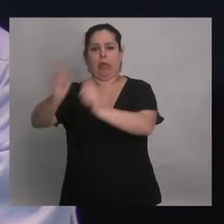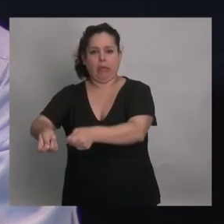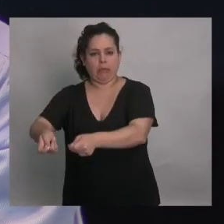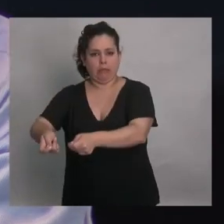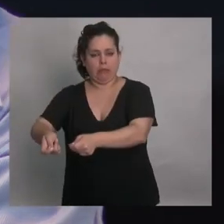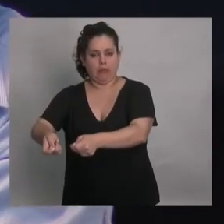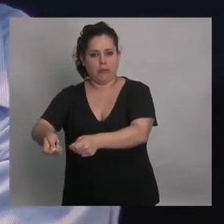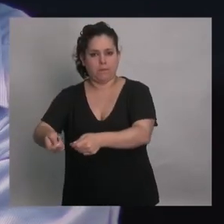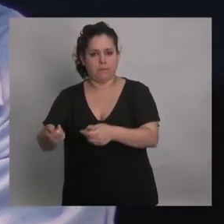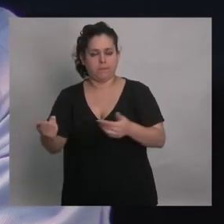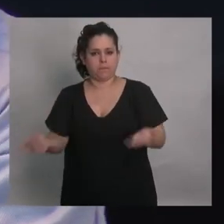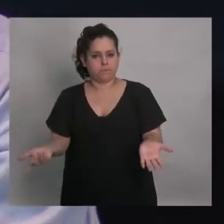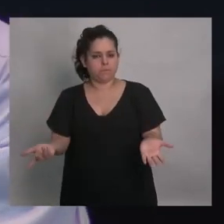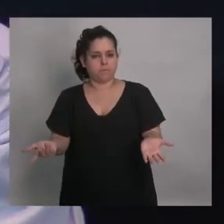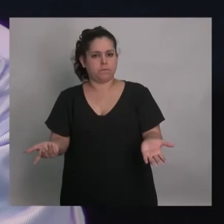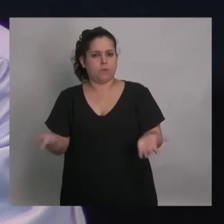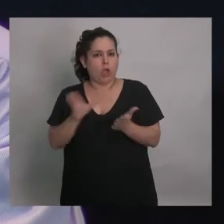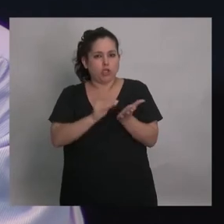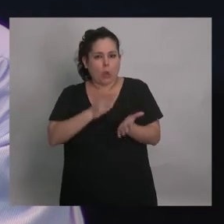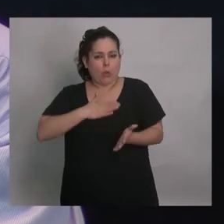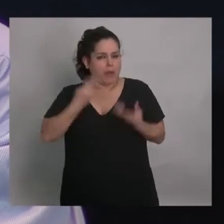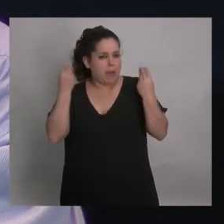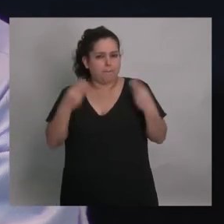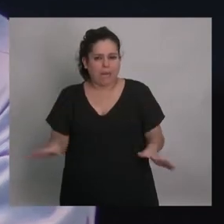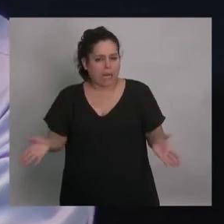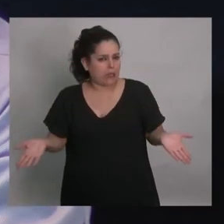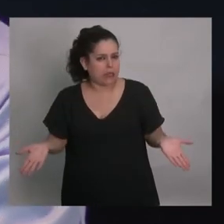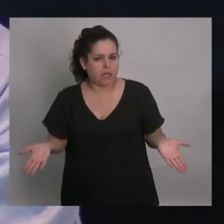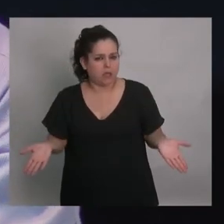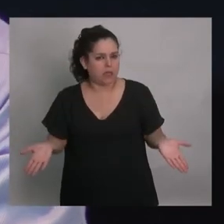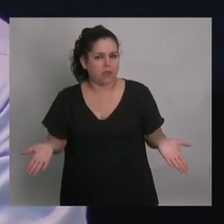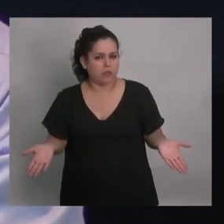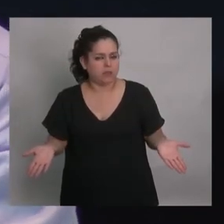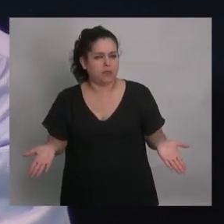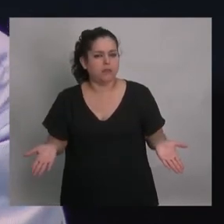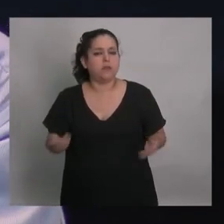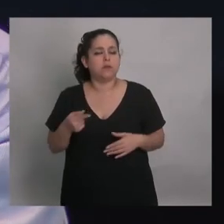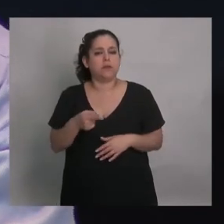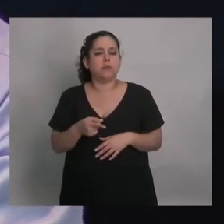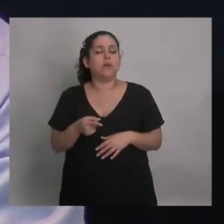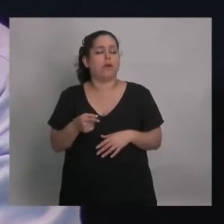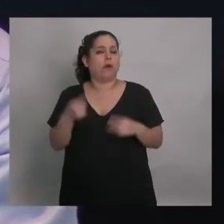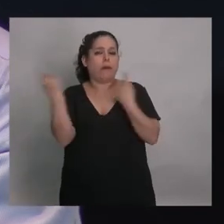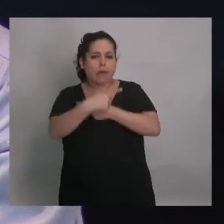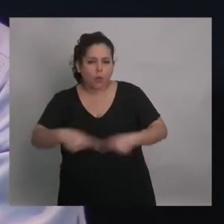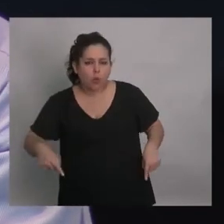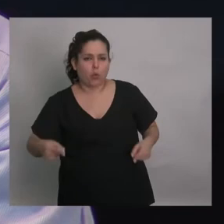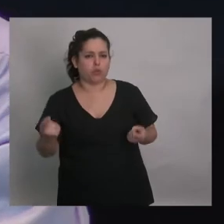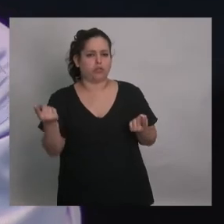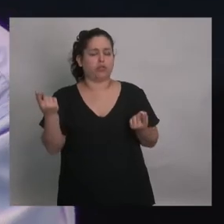es decir perdemos la soberanía un pueblo soberano cuando tiene sus recursos